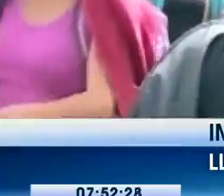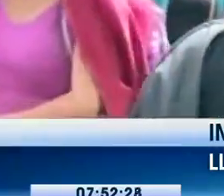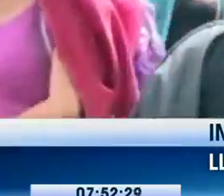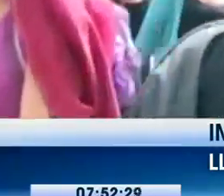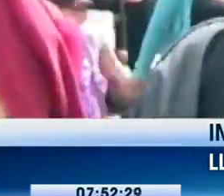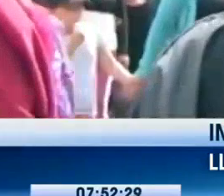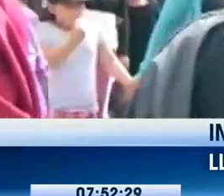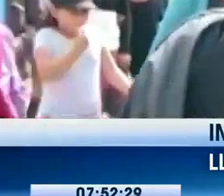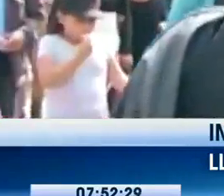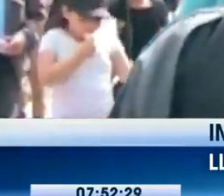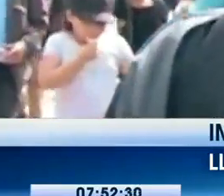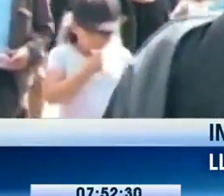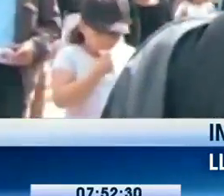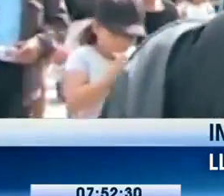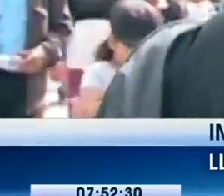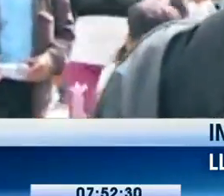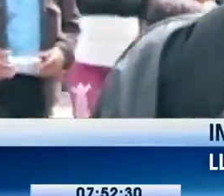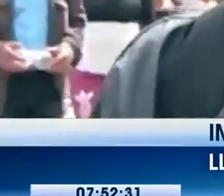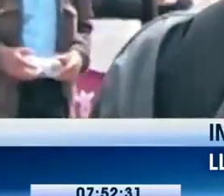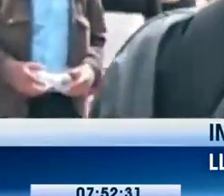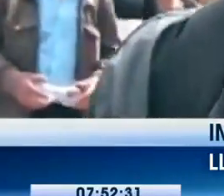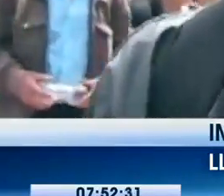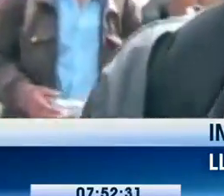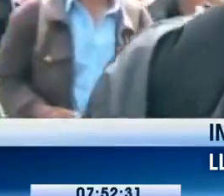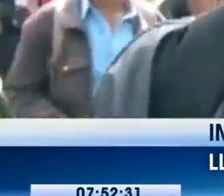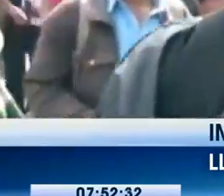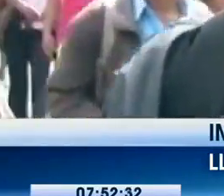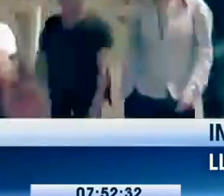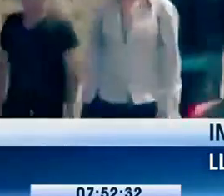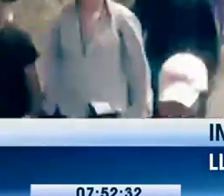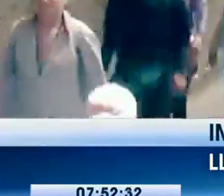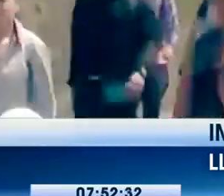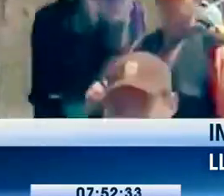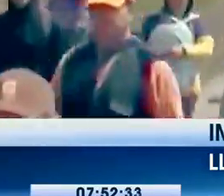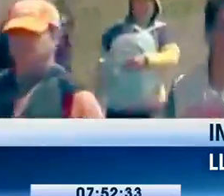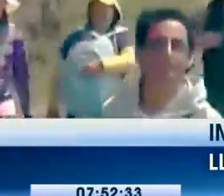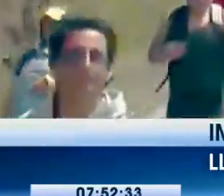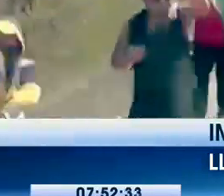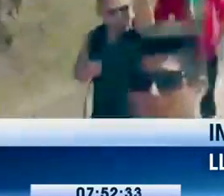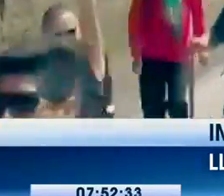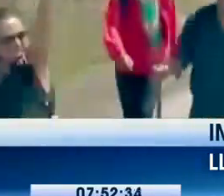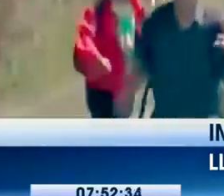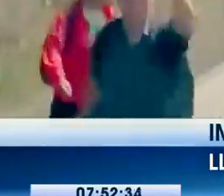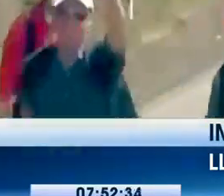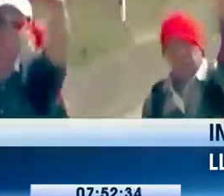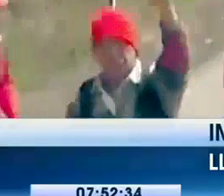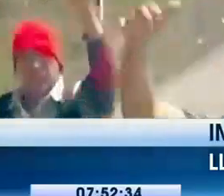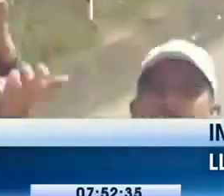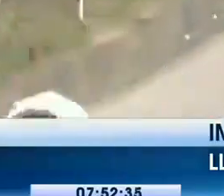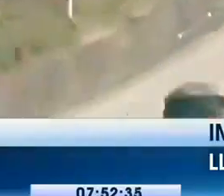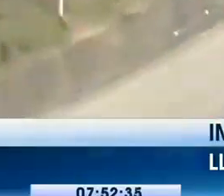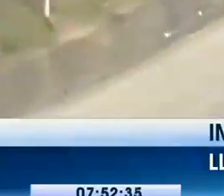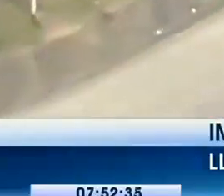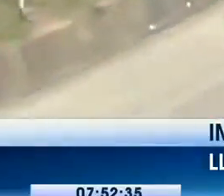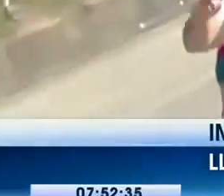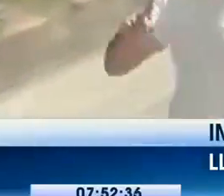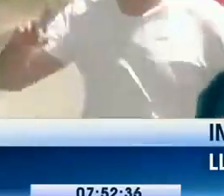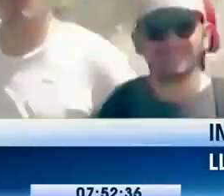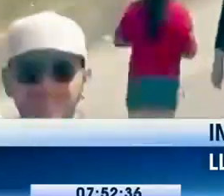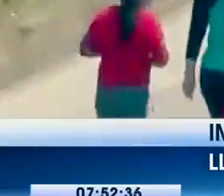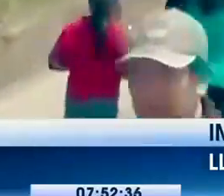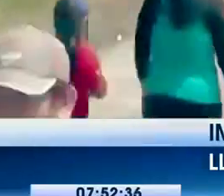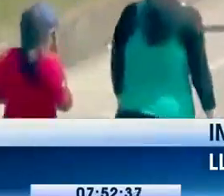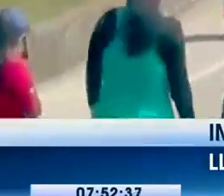Una por un milagro que me hizo. Y me gusta ser agradecido. El cariño, la confianza que la Virgen nos protege, que siempre está aquí